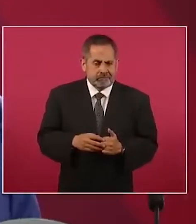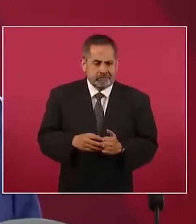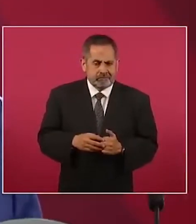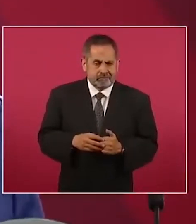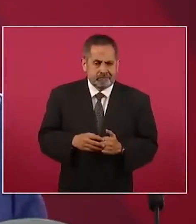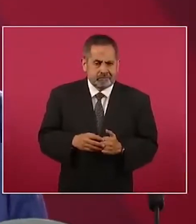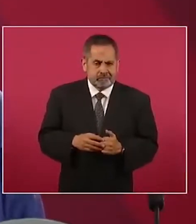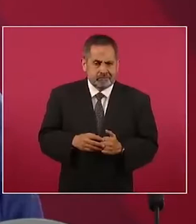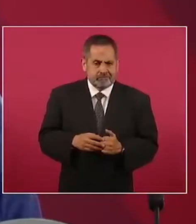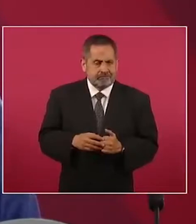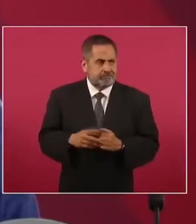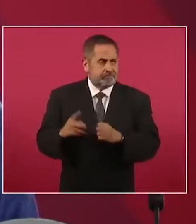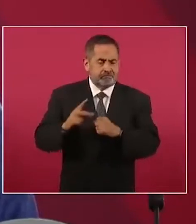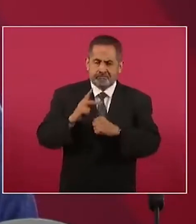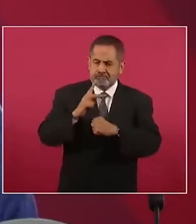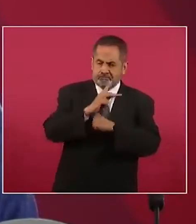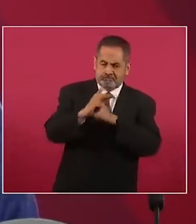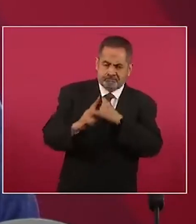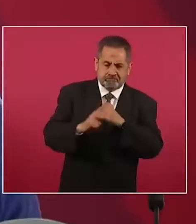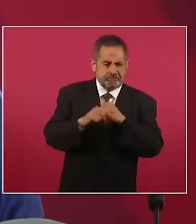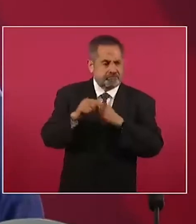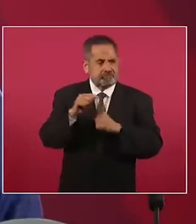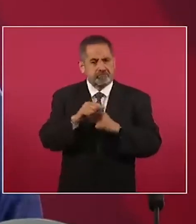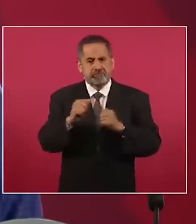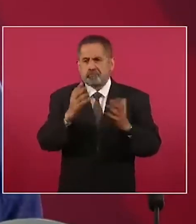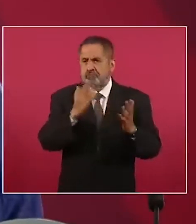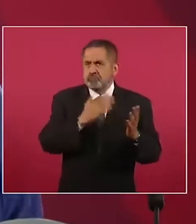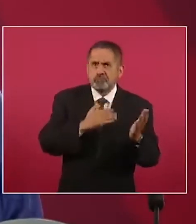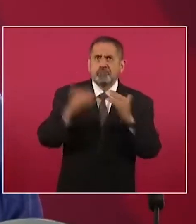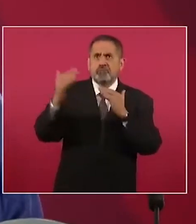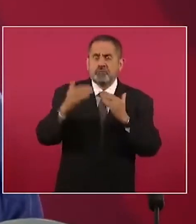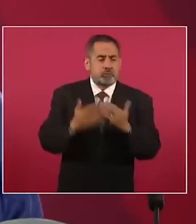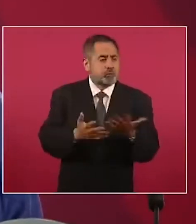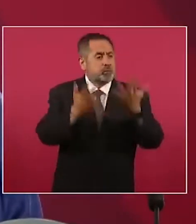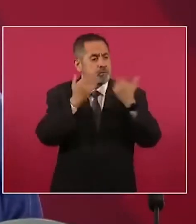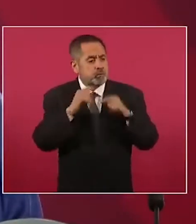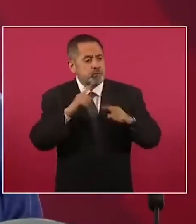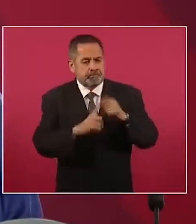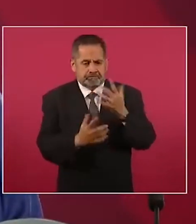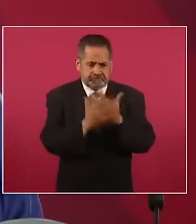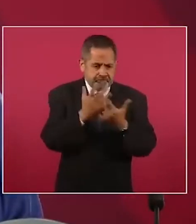una nación sin fuerza de trabajo